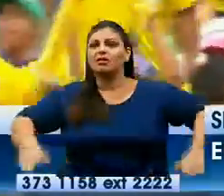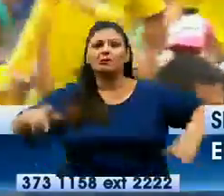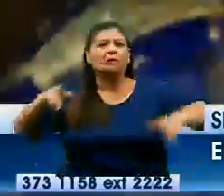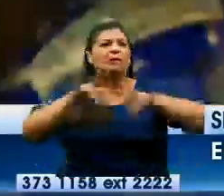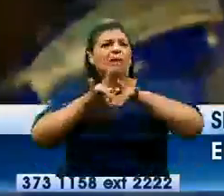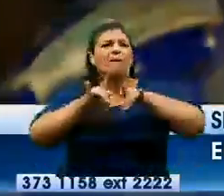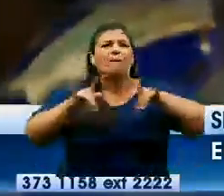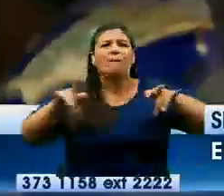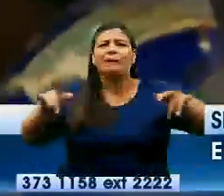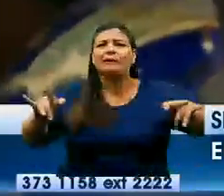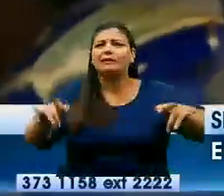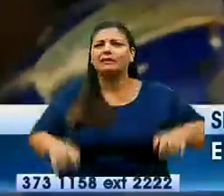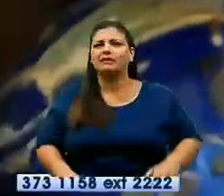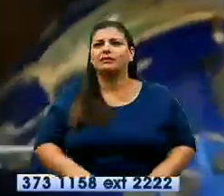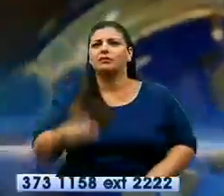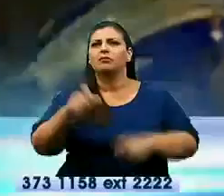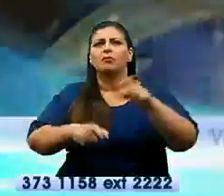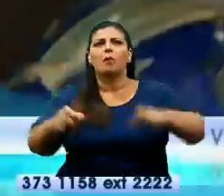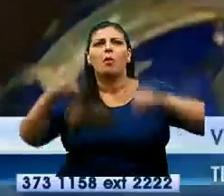gente estaba con la cuestión